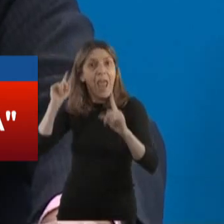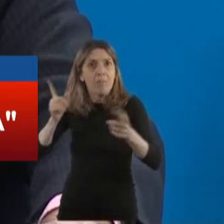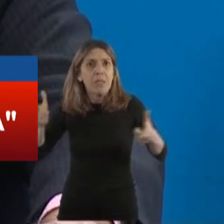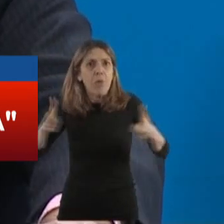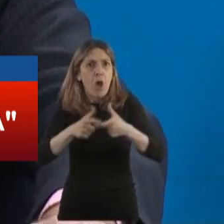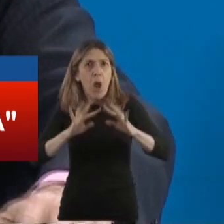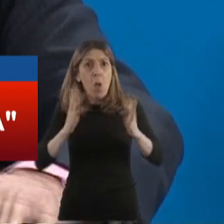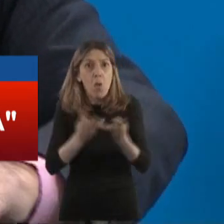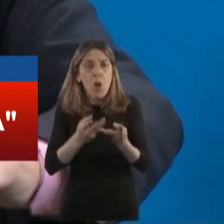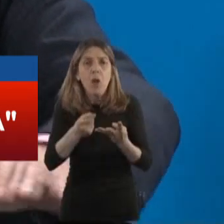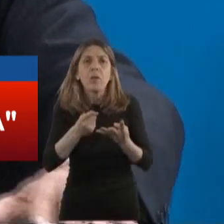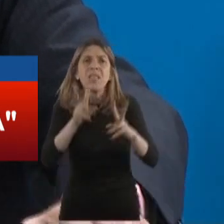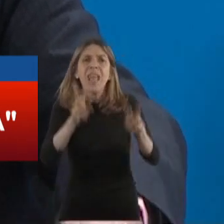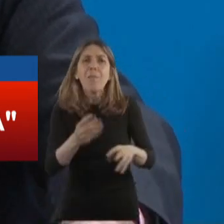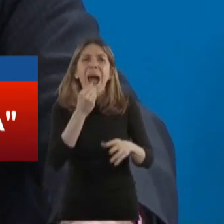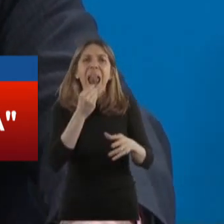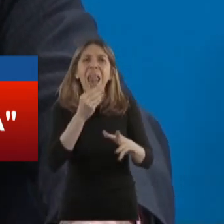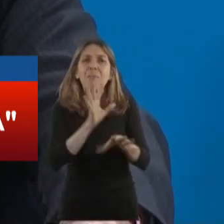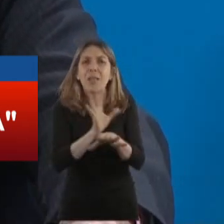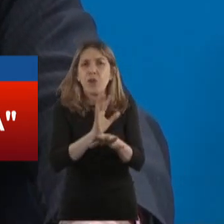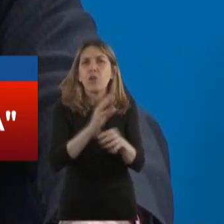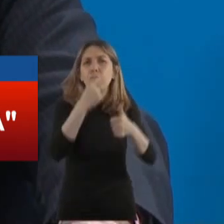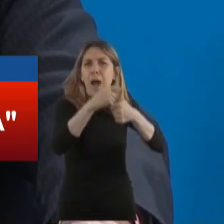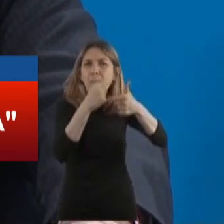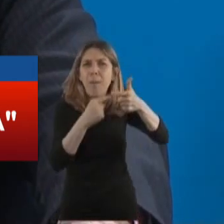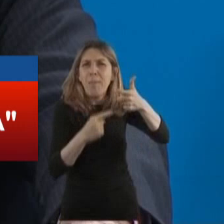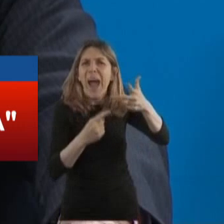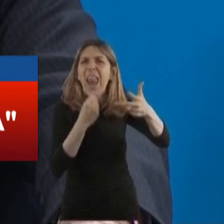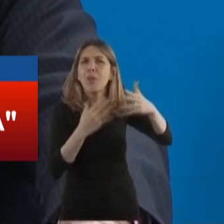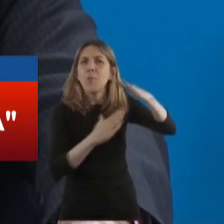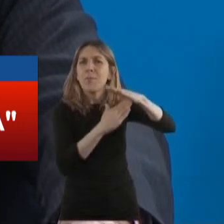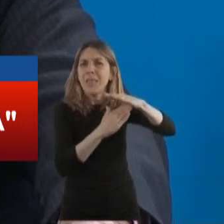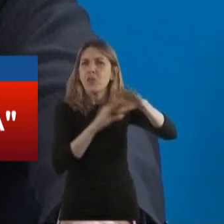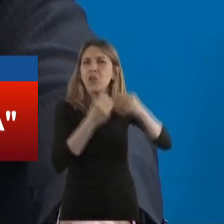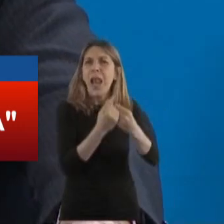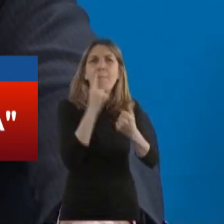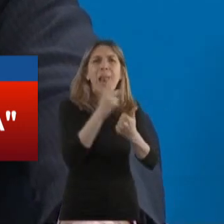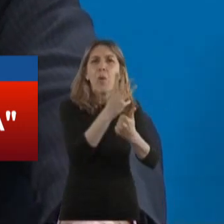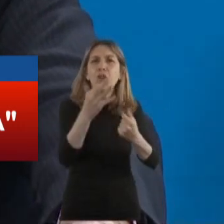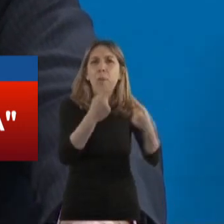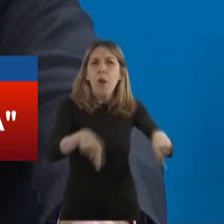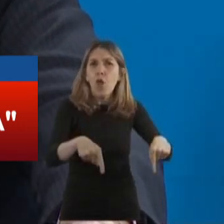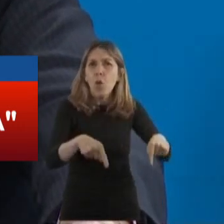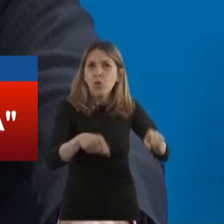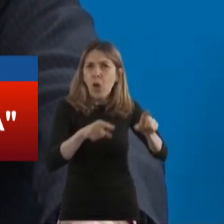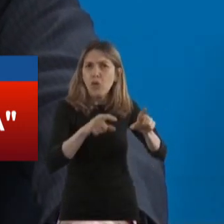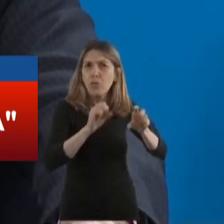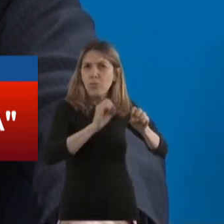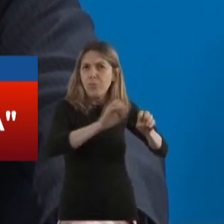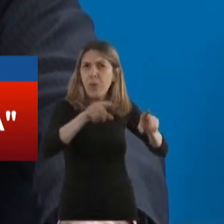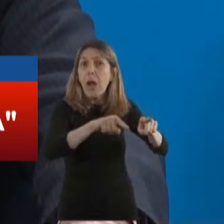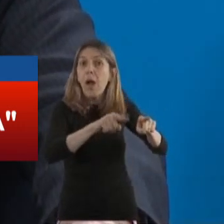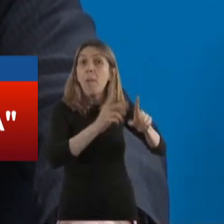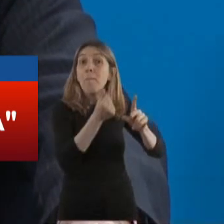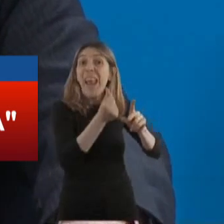de alimentos, una canasta amplia de algo más de 1.400 productos que también permanecen estables hasta el